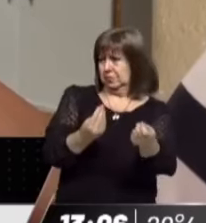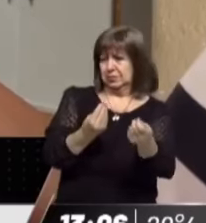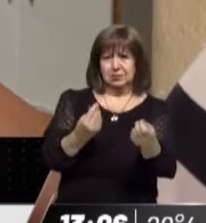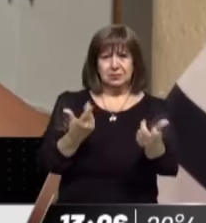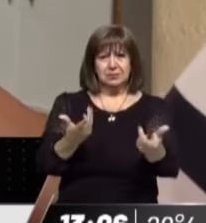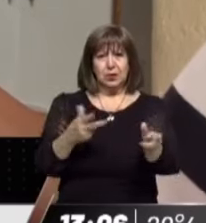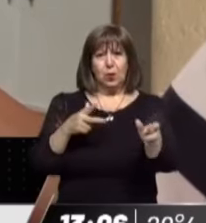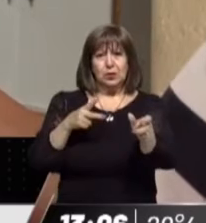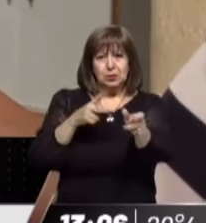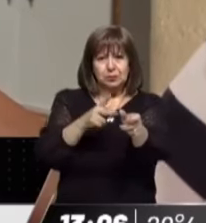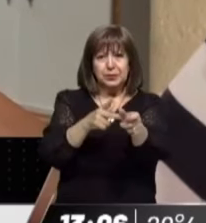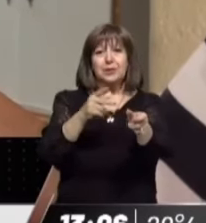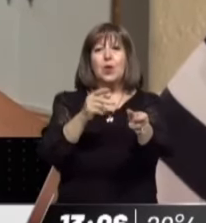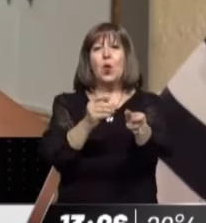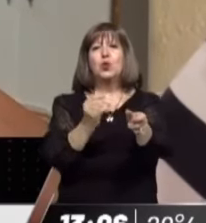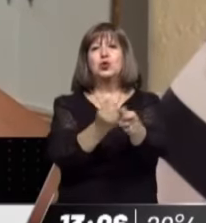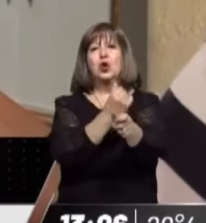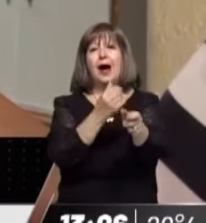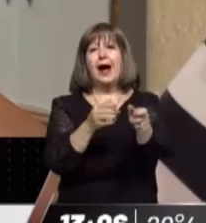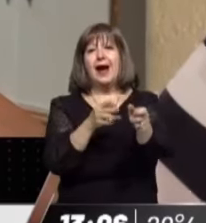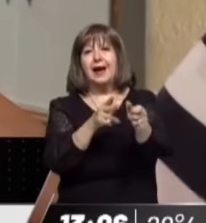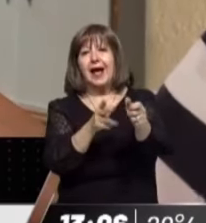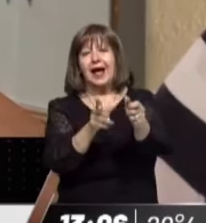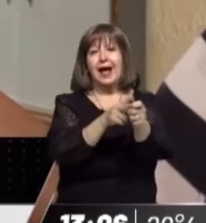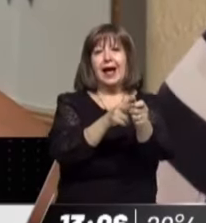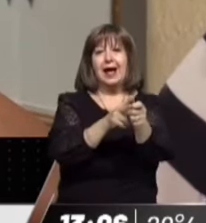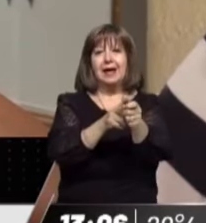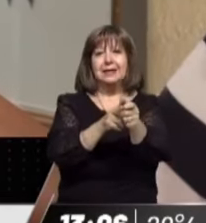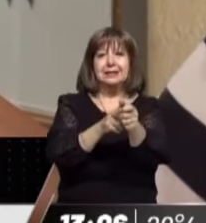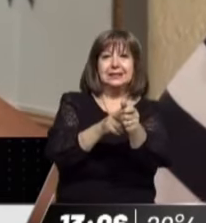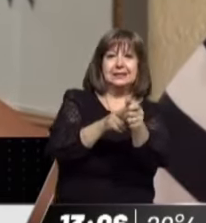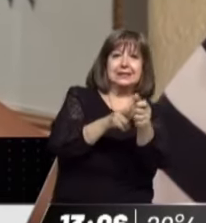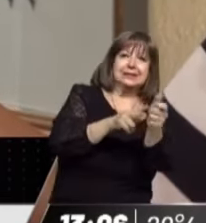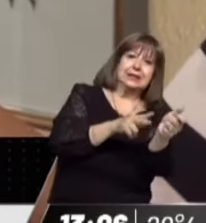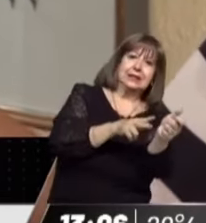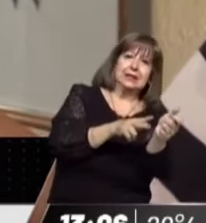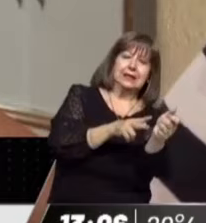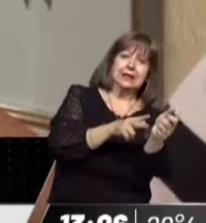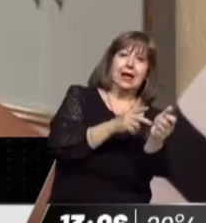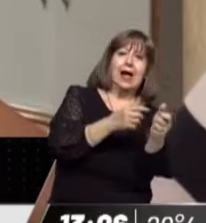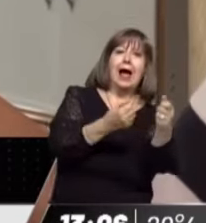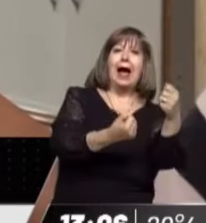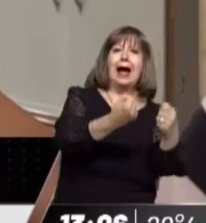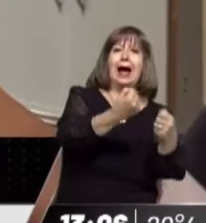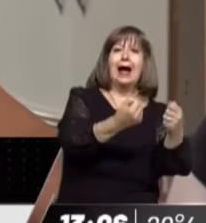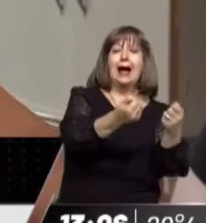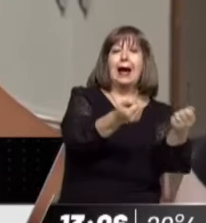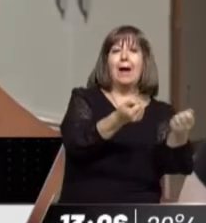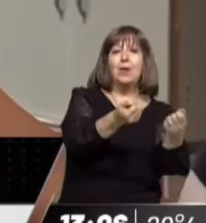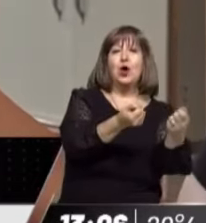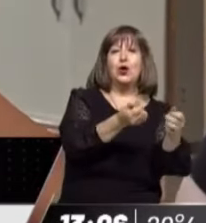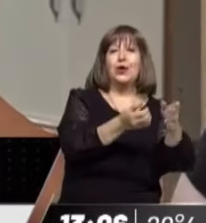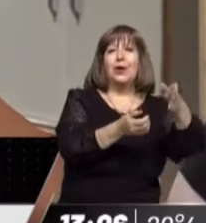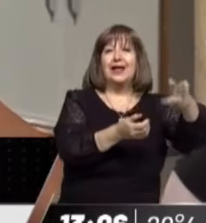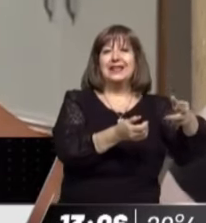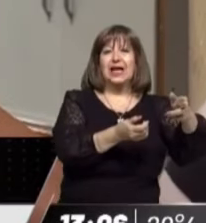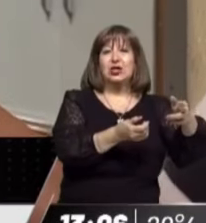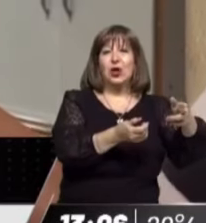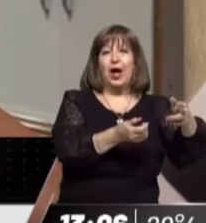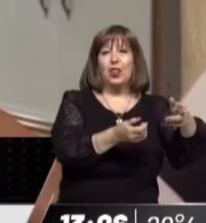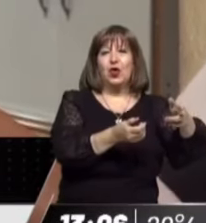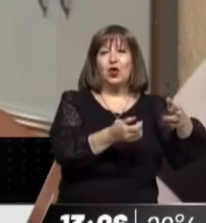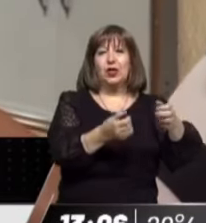tiradas de camioneta lo toca a mi hijo y lo larga sin chance contra un camión que estaba parado a la banquina donde